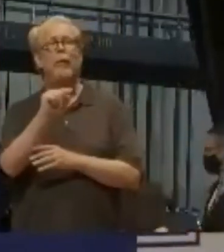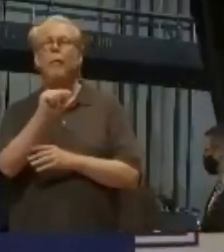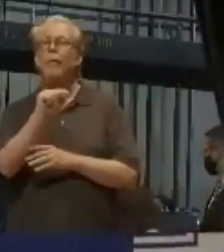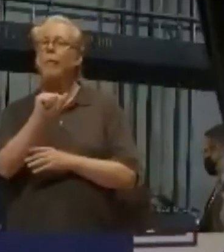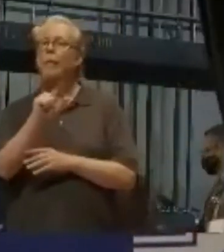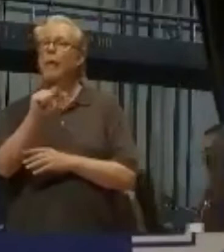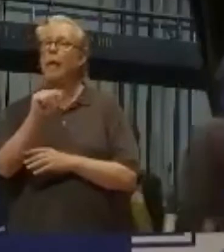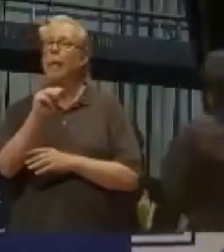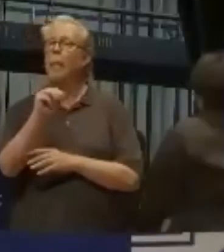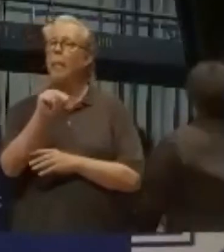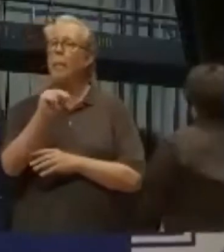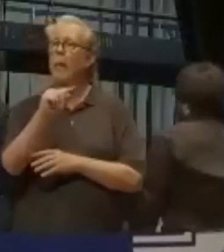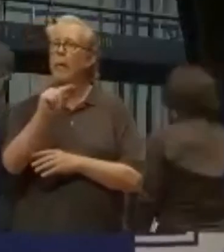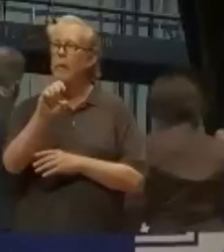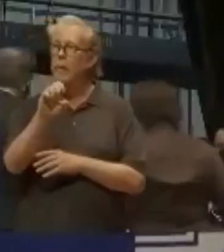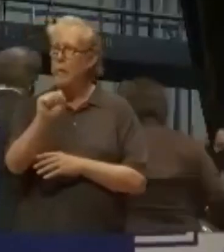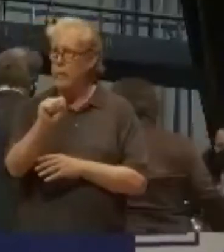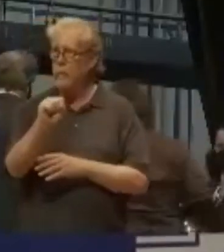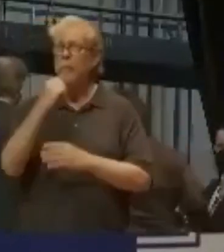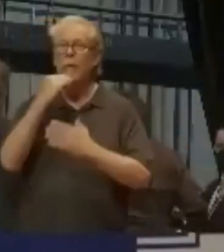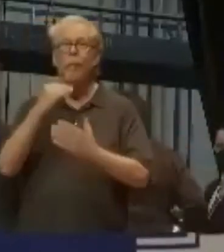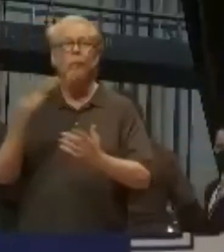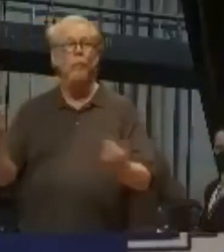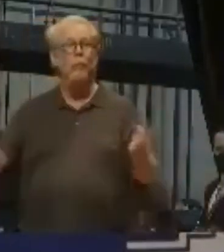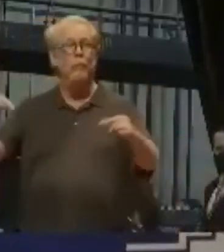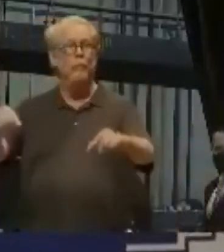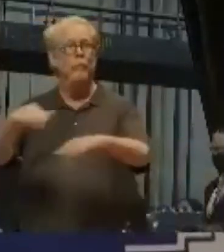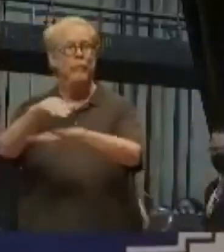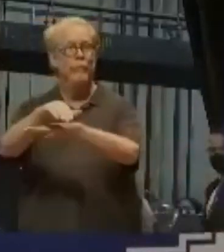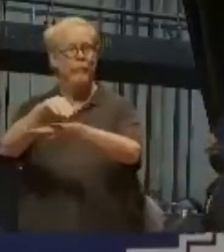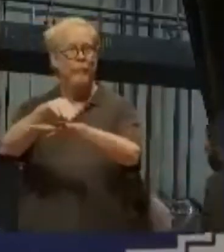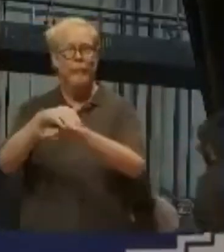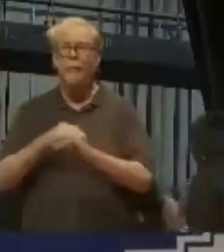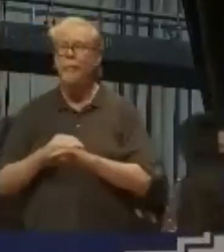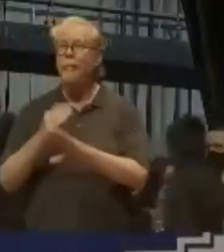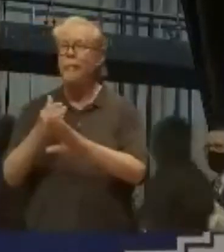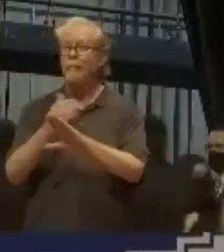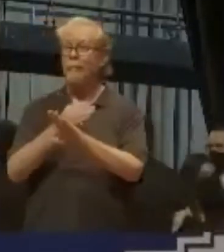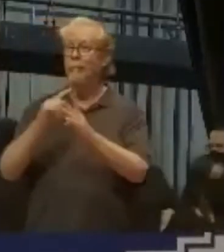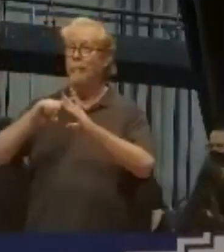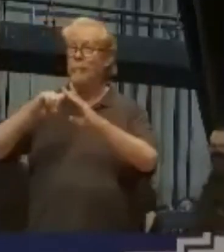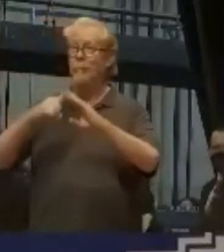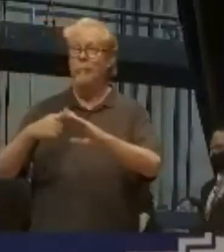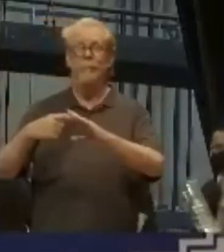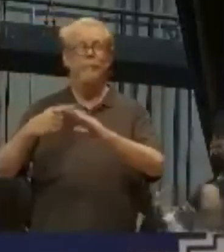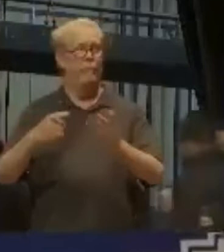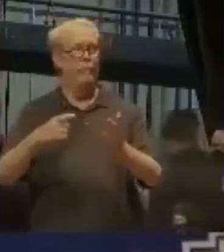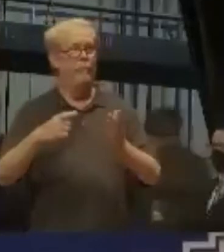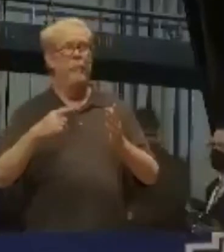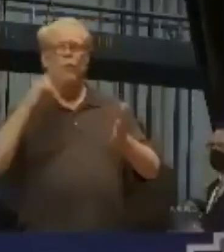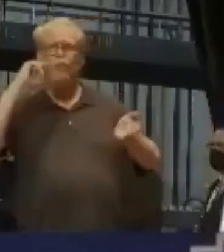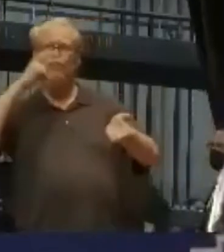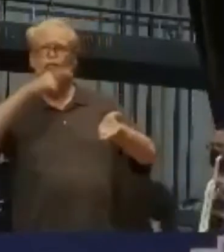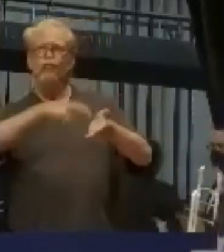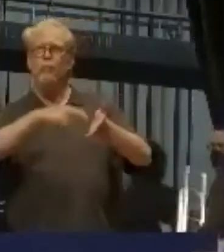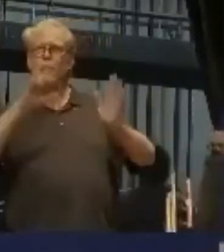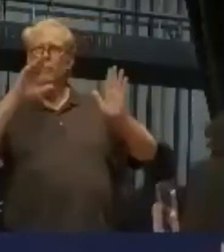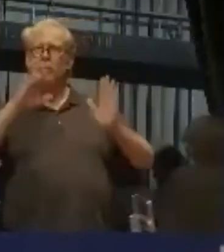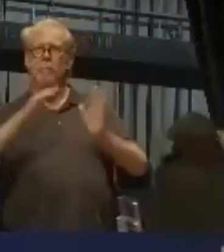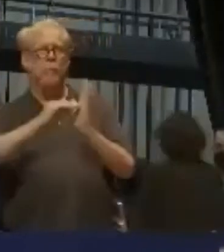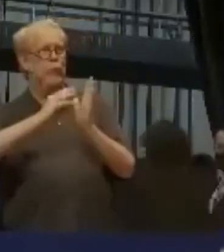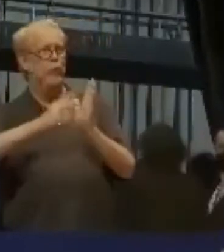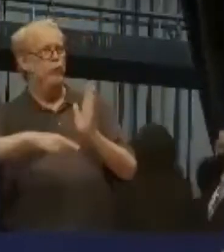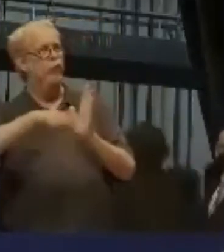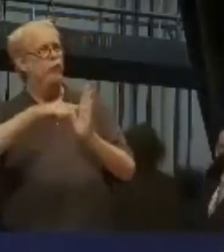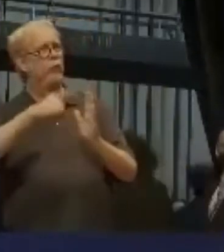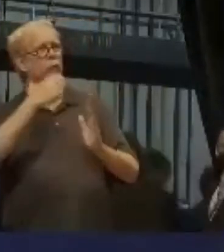Irene Talamantes, directora de Burbank High School. Muchísimas gracias por estar con nosotros. Este es un bachillerato internacional. Quiero agradecer a los